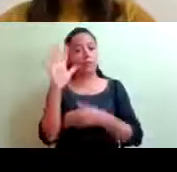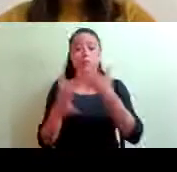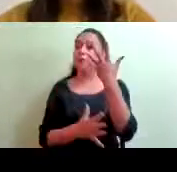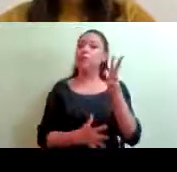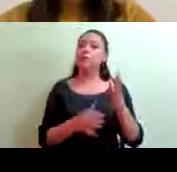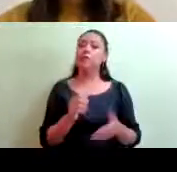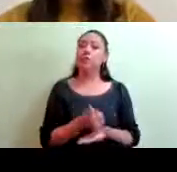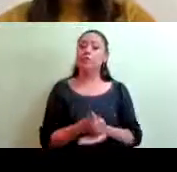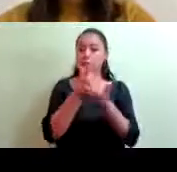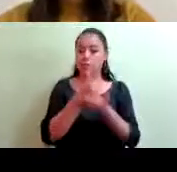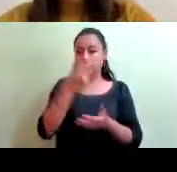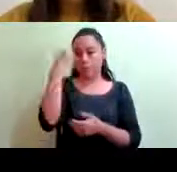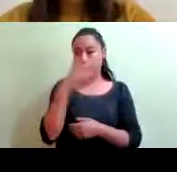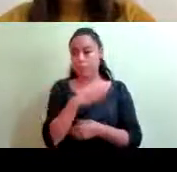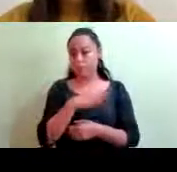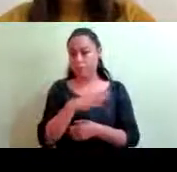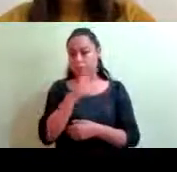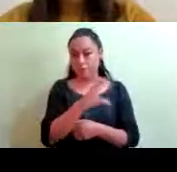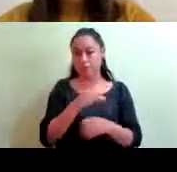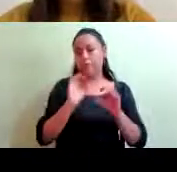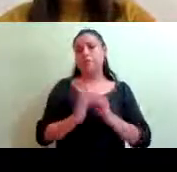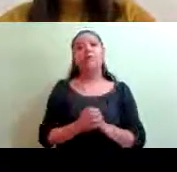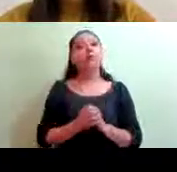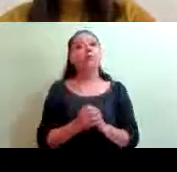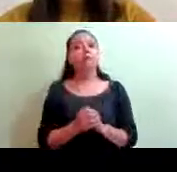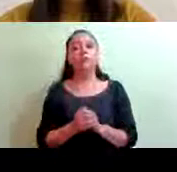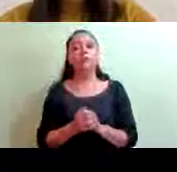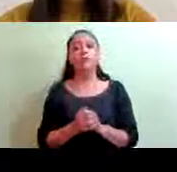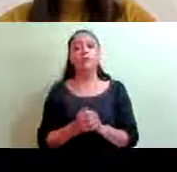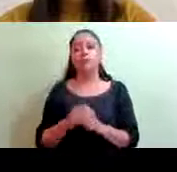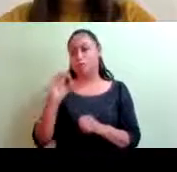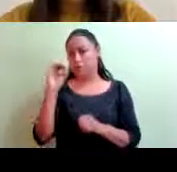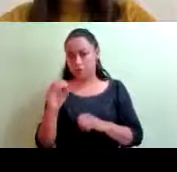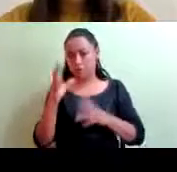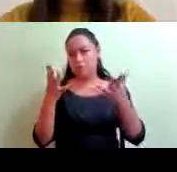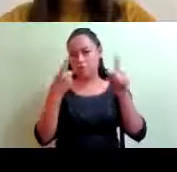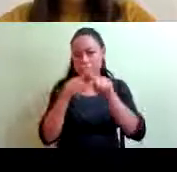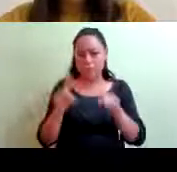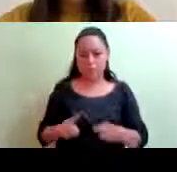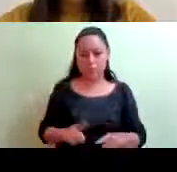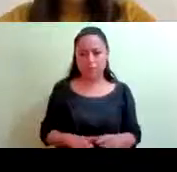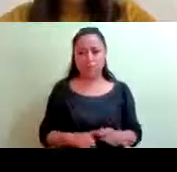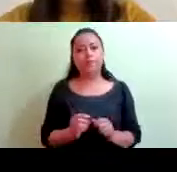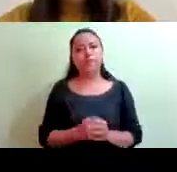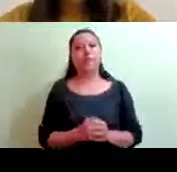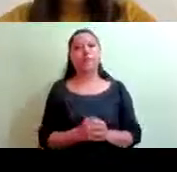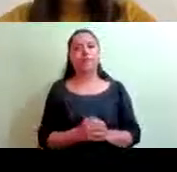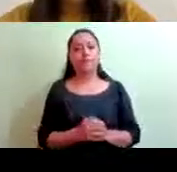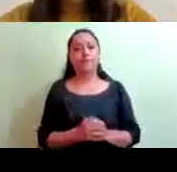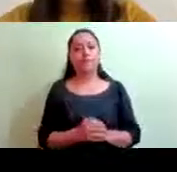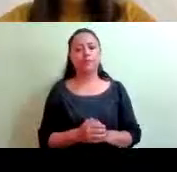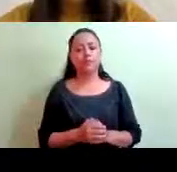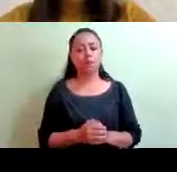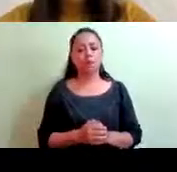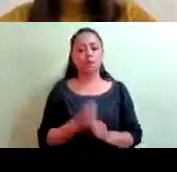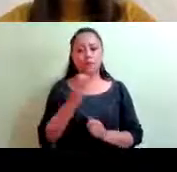del carbono, producen oxígeno, forman y retienen suelos y albergan una importante diversidad biológica, ¿no? Esta